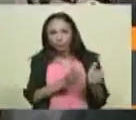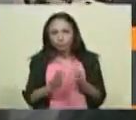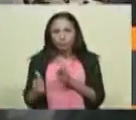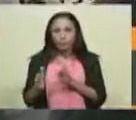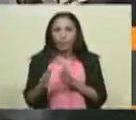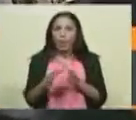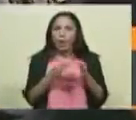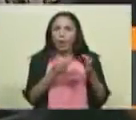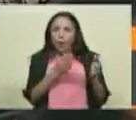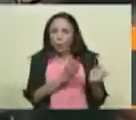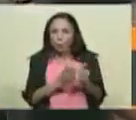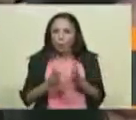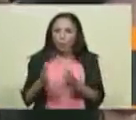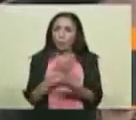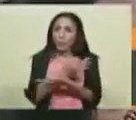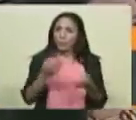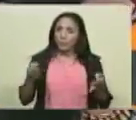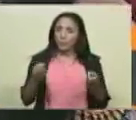Yo